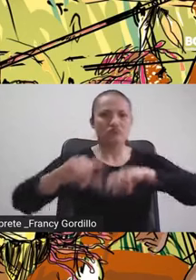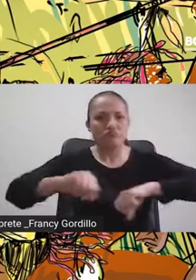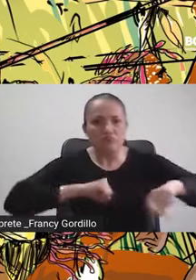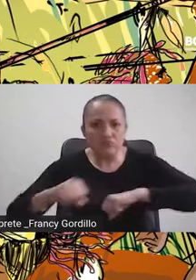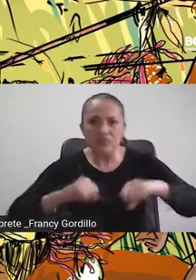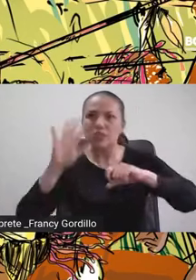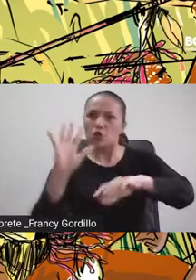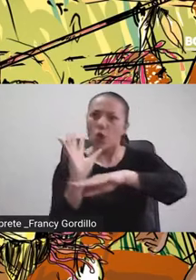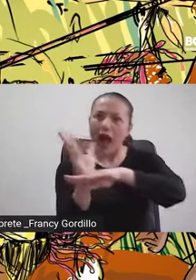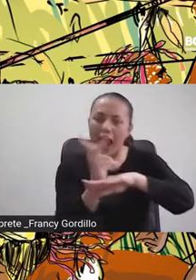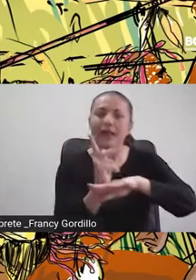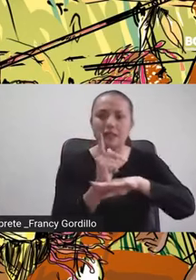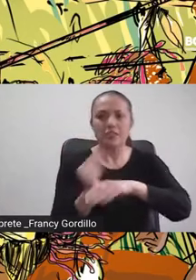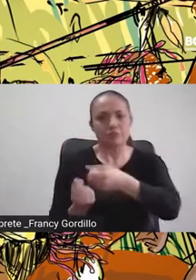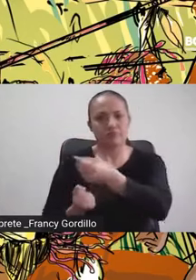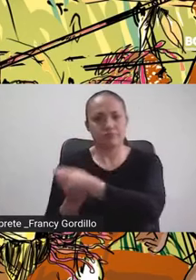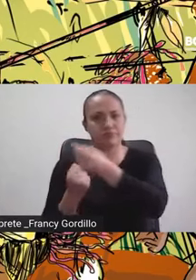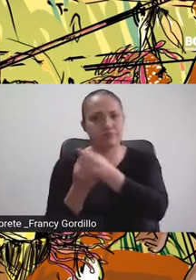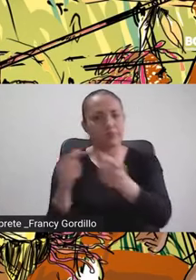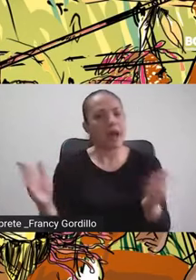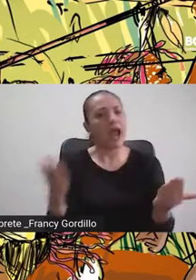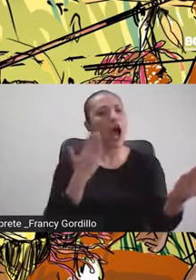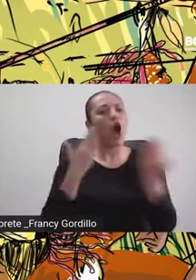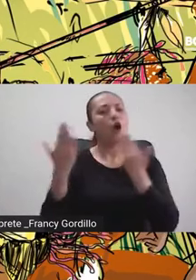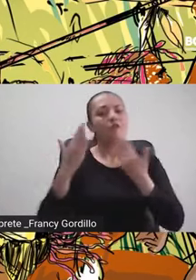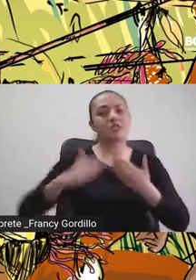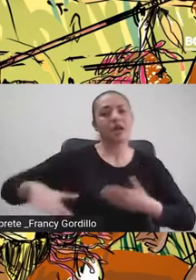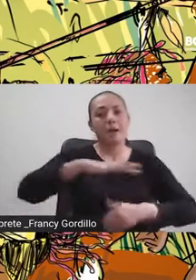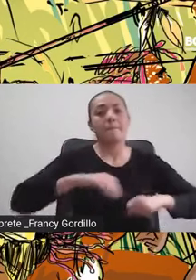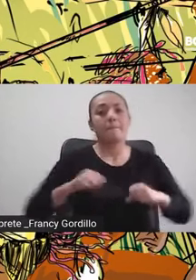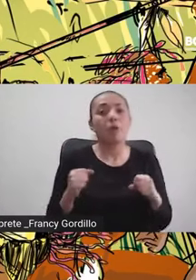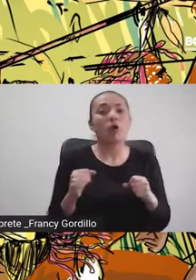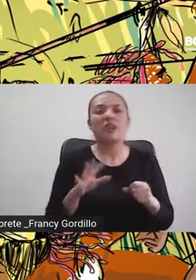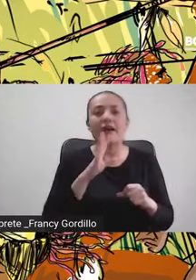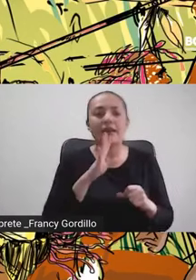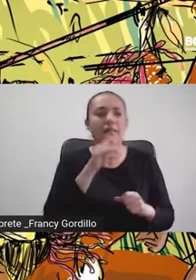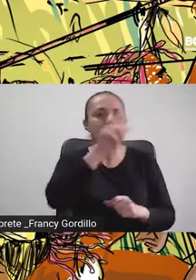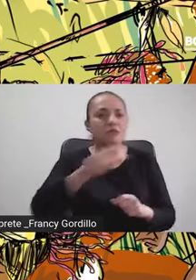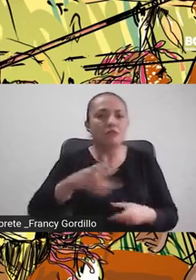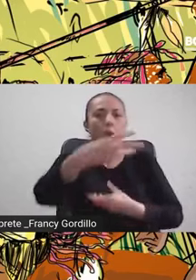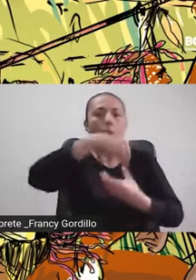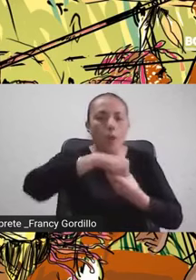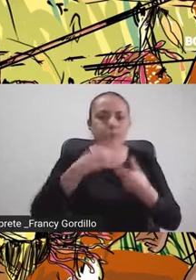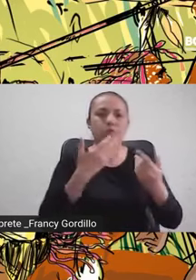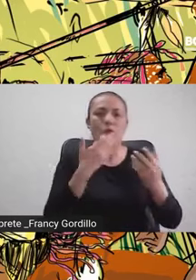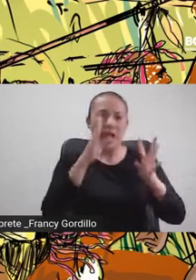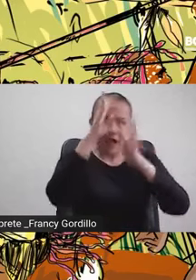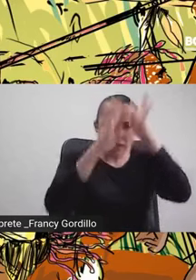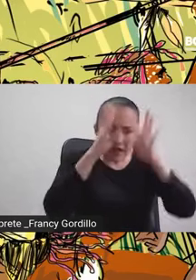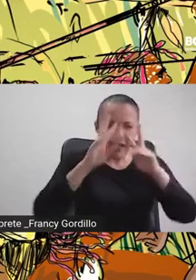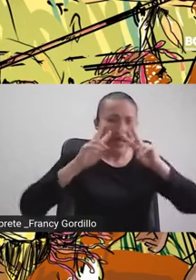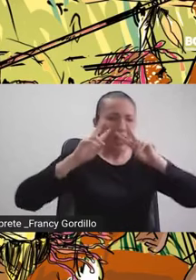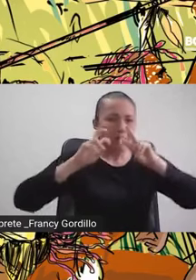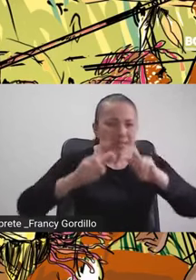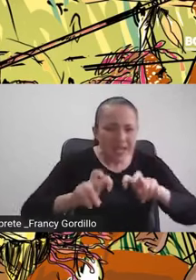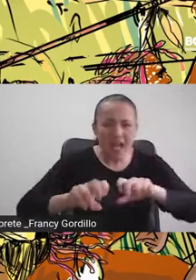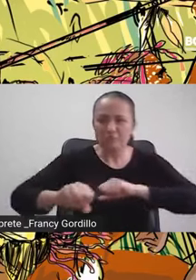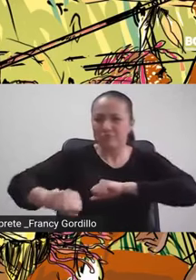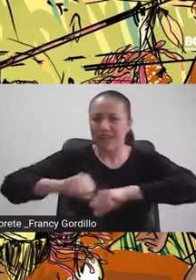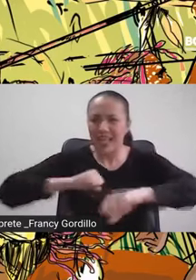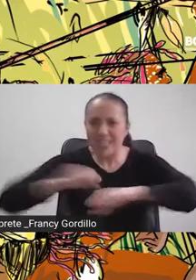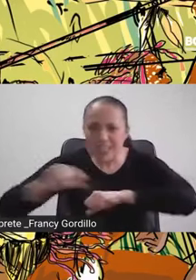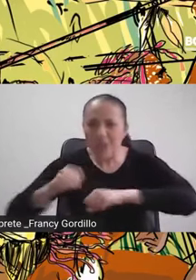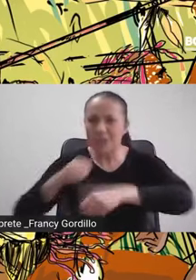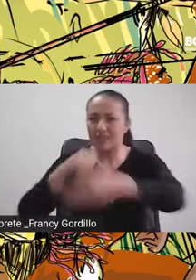las artes de Bogotá, sector que incluye los creadores, investigadores y en general gestores artísticos de los